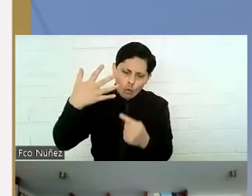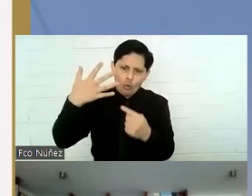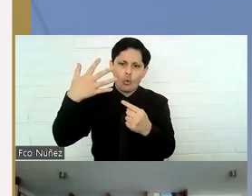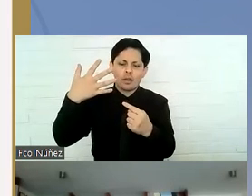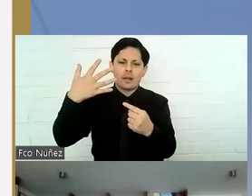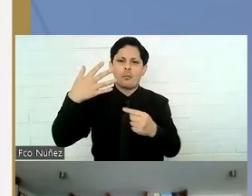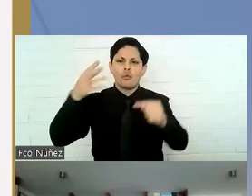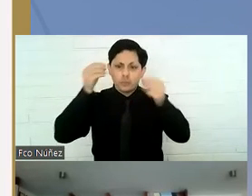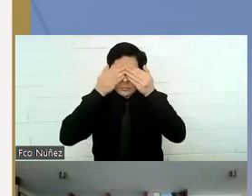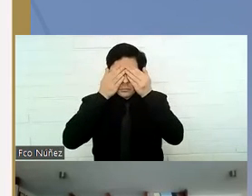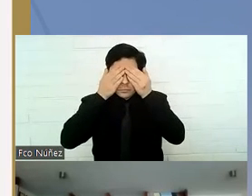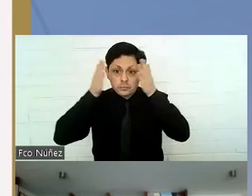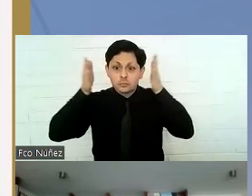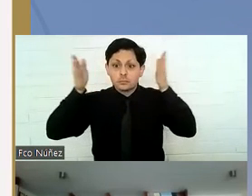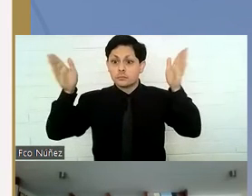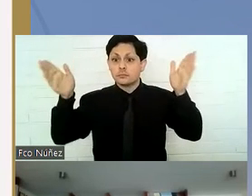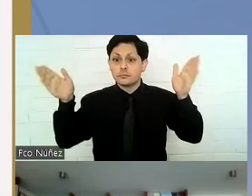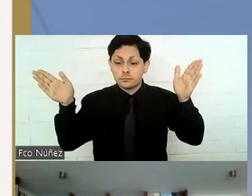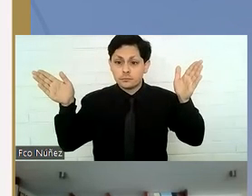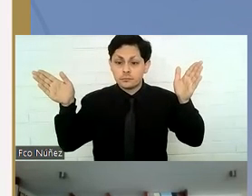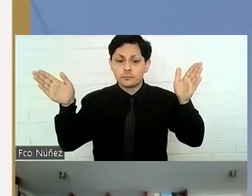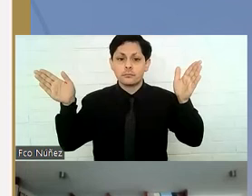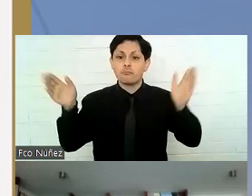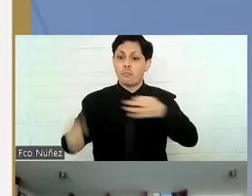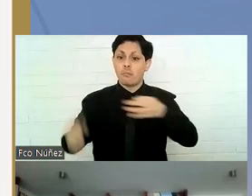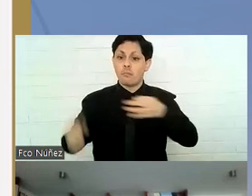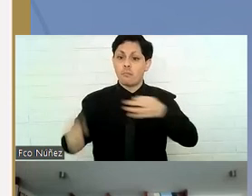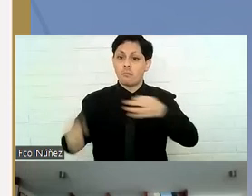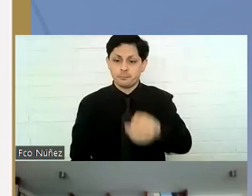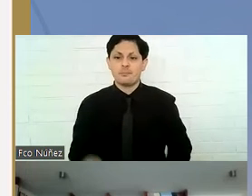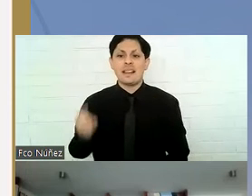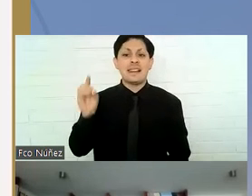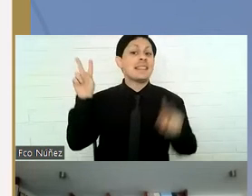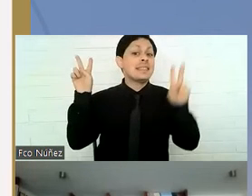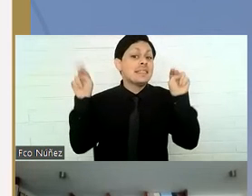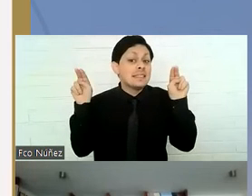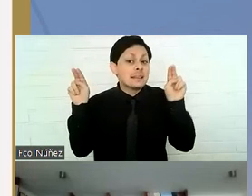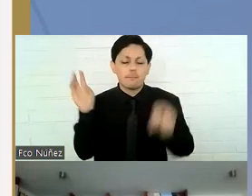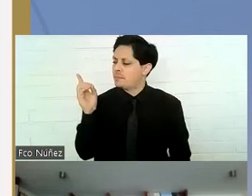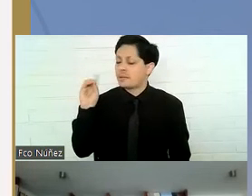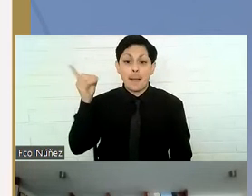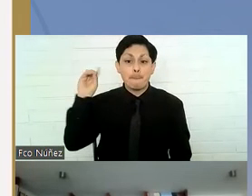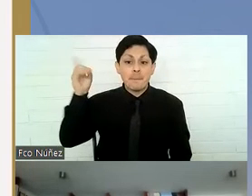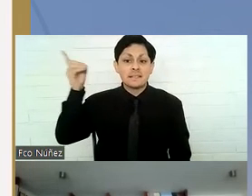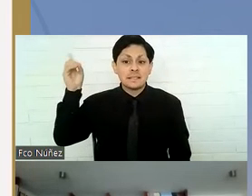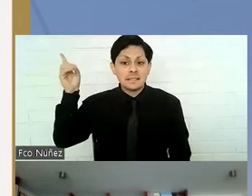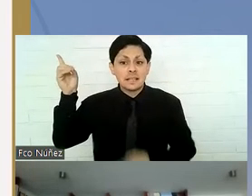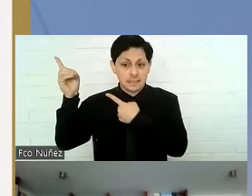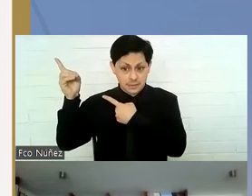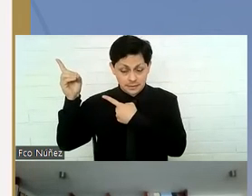abriendo, porque, como habíamos dicho, la discapacidad, como fue un